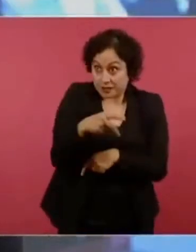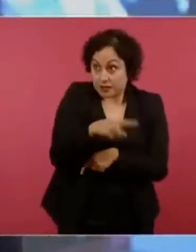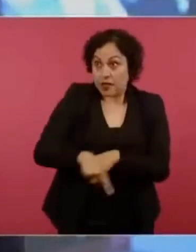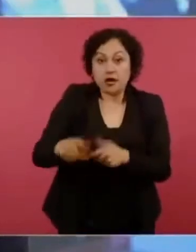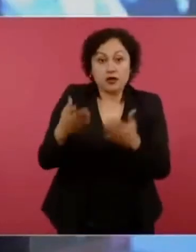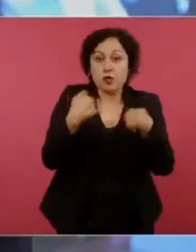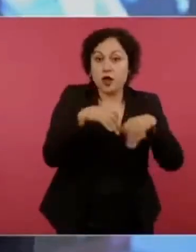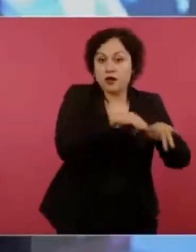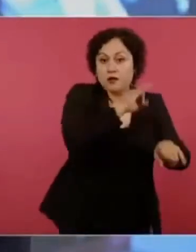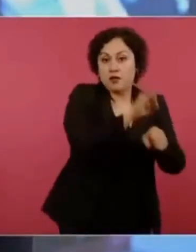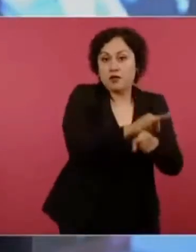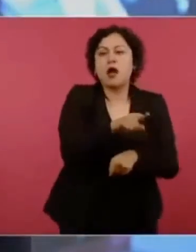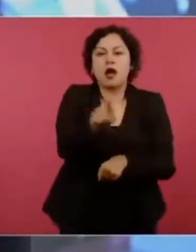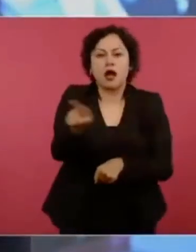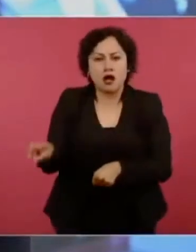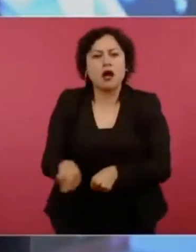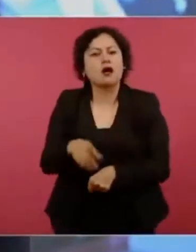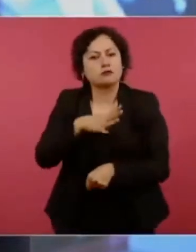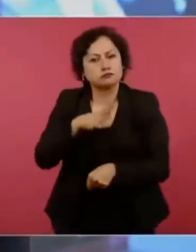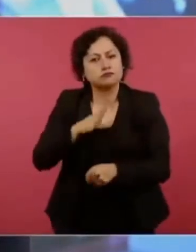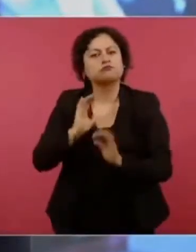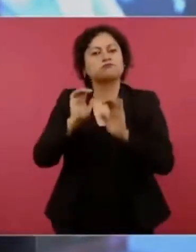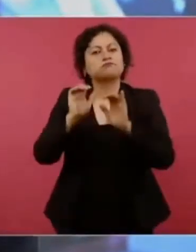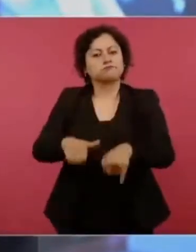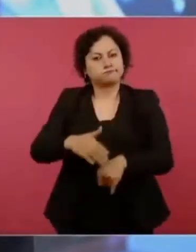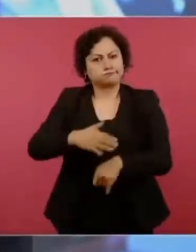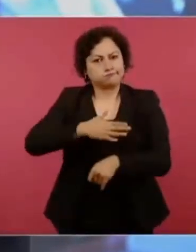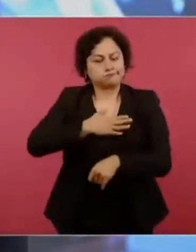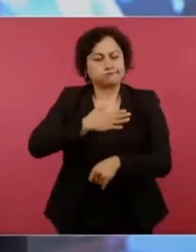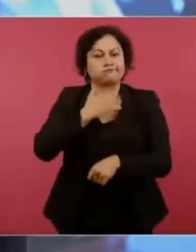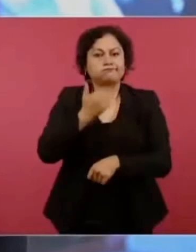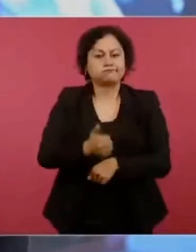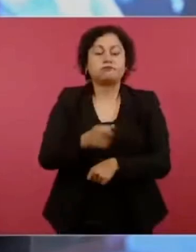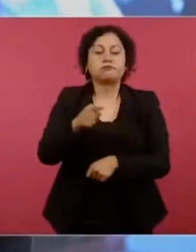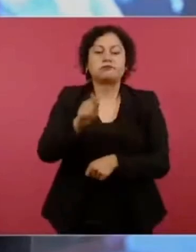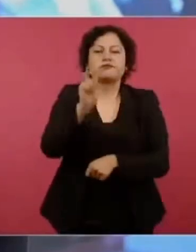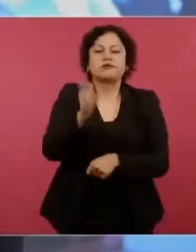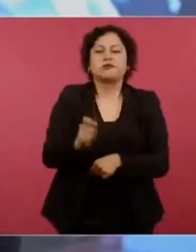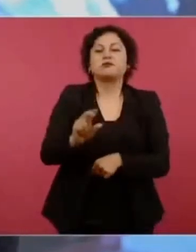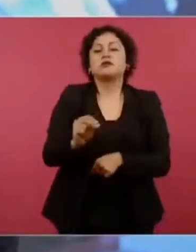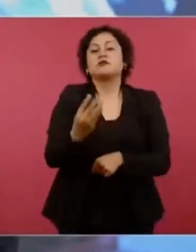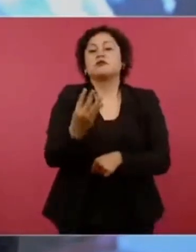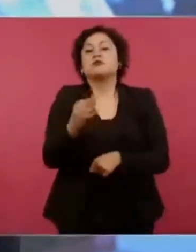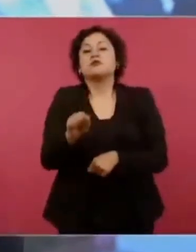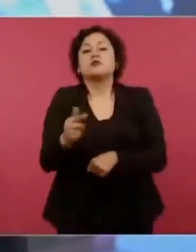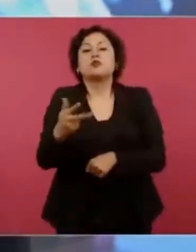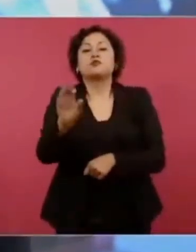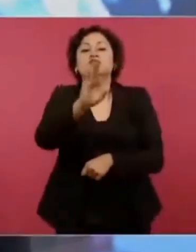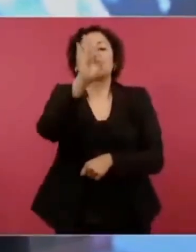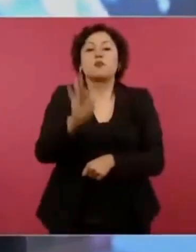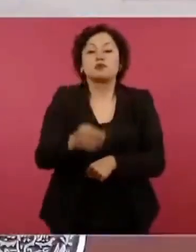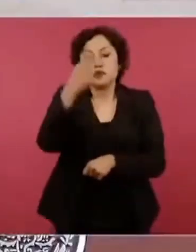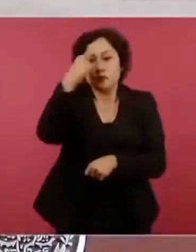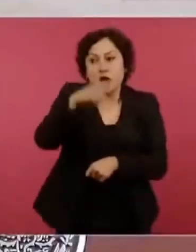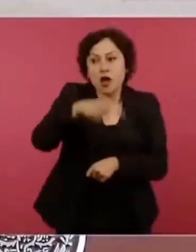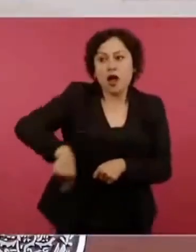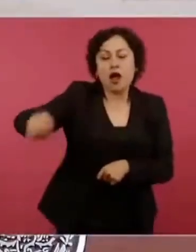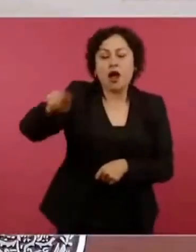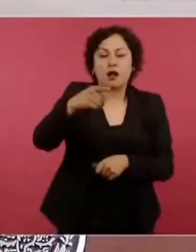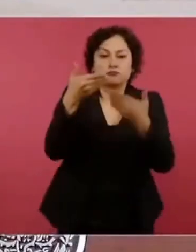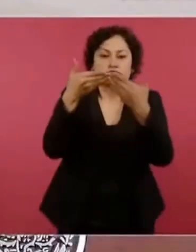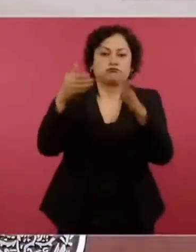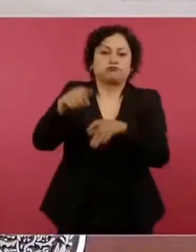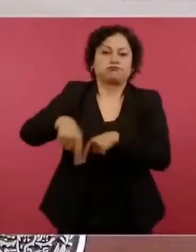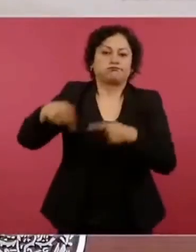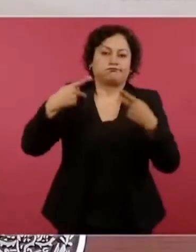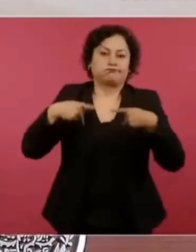23 estados. Esto significa el 84.8% de quienes no tienen seguridad social, a un